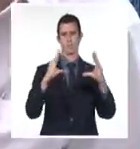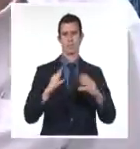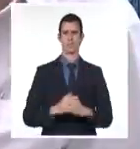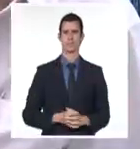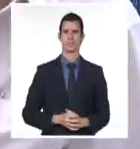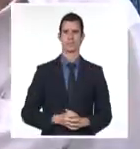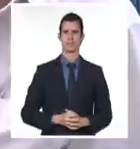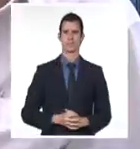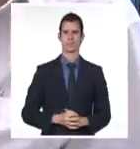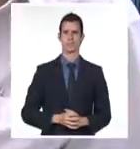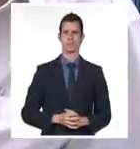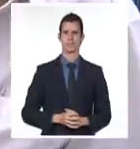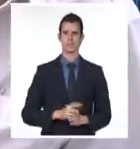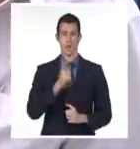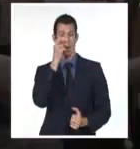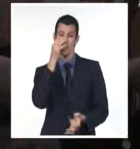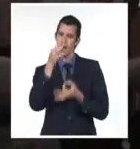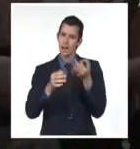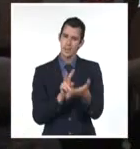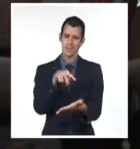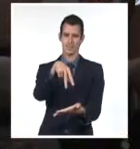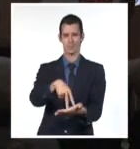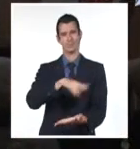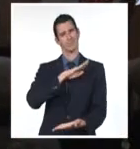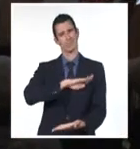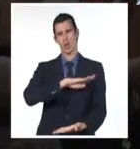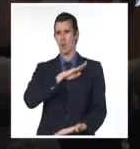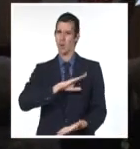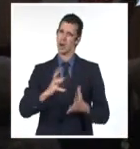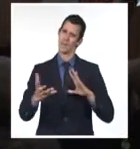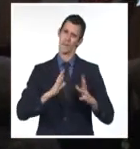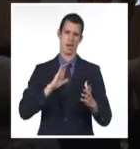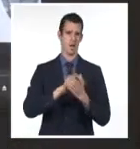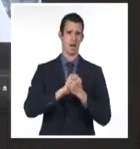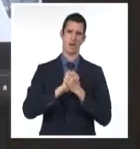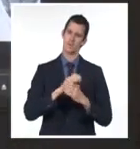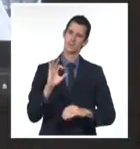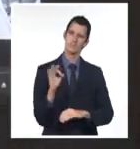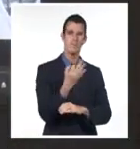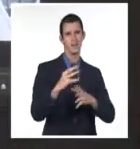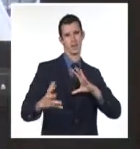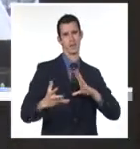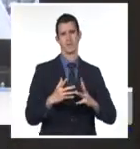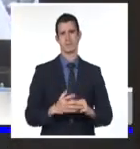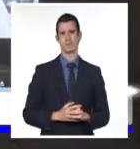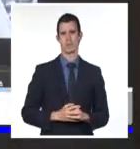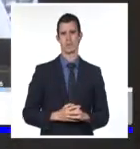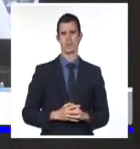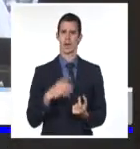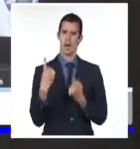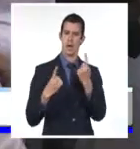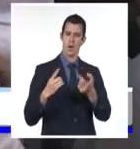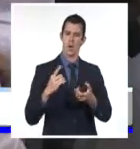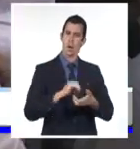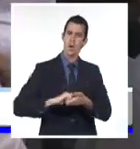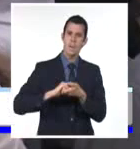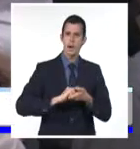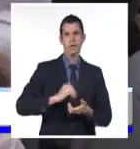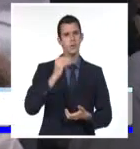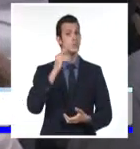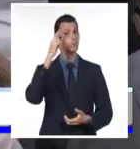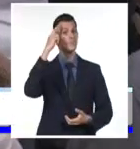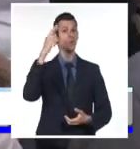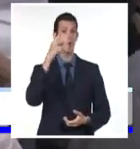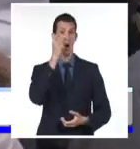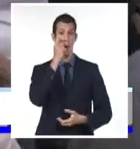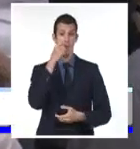su sencillez total. A través de diversas anécdotas, sus colegas subrayaron el trabajo educativo que llevó adelante desde la comunidad. Cecilio